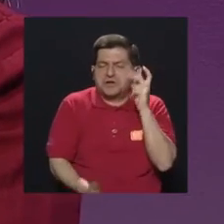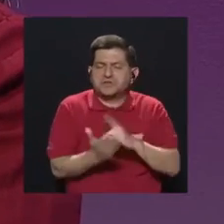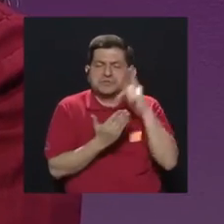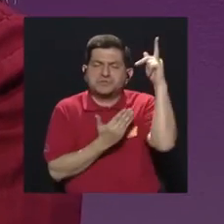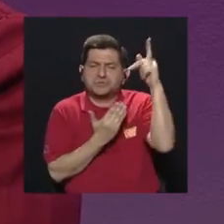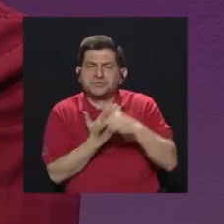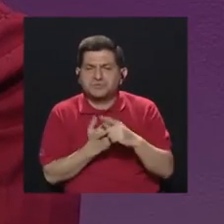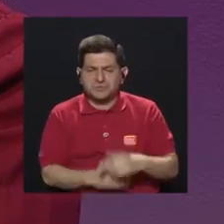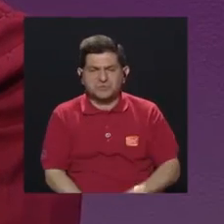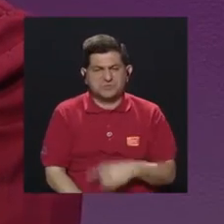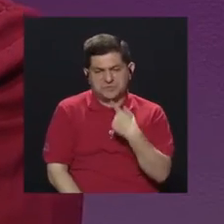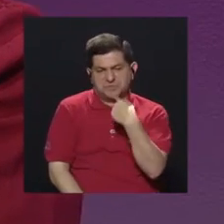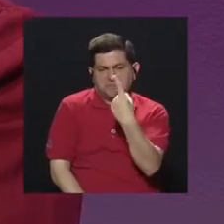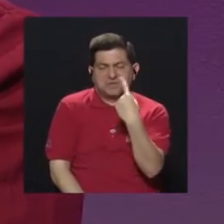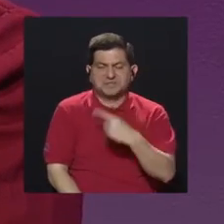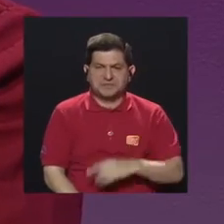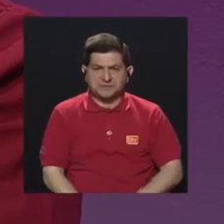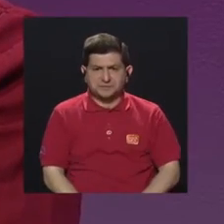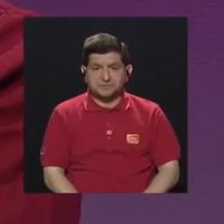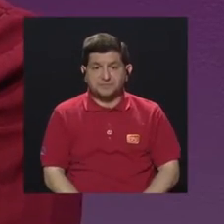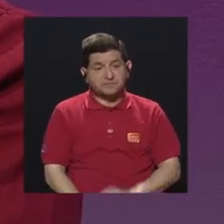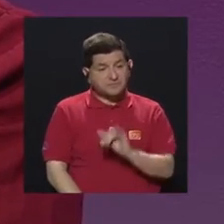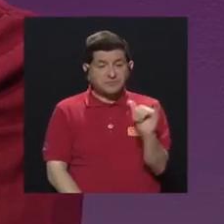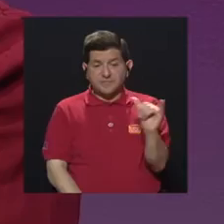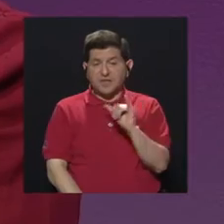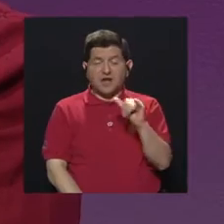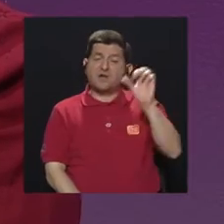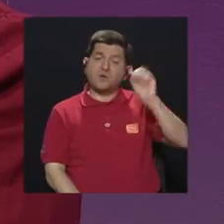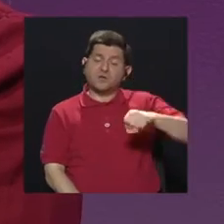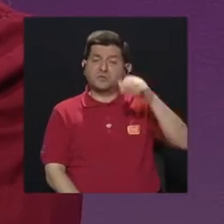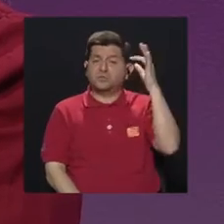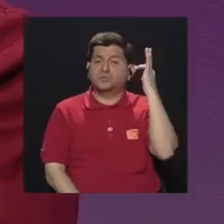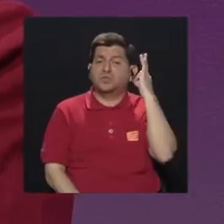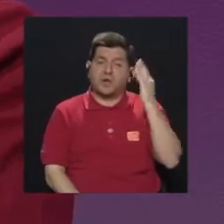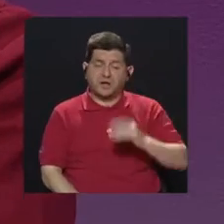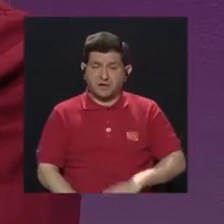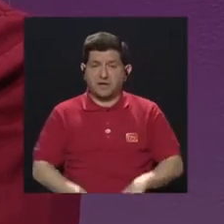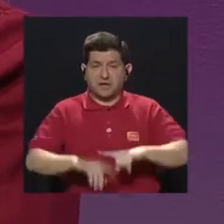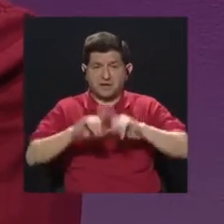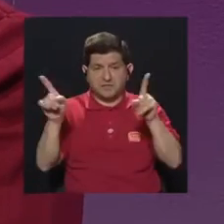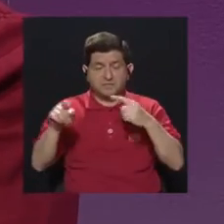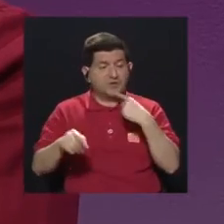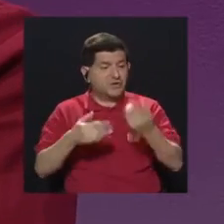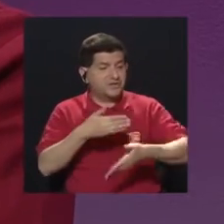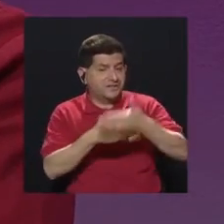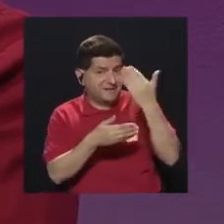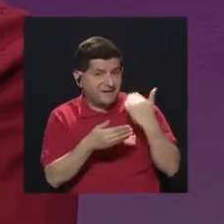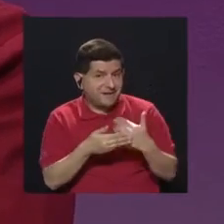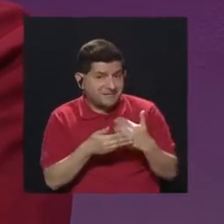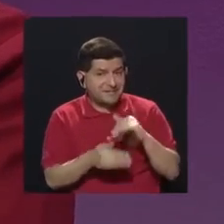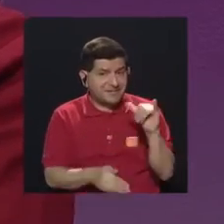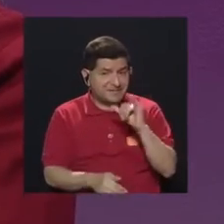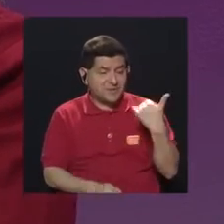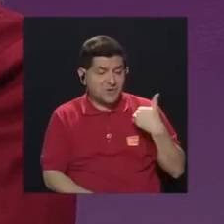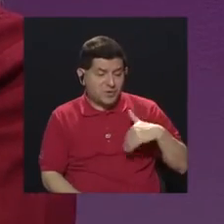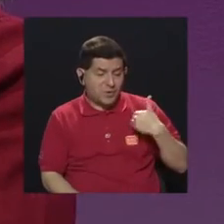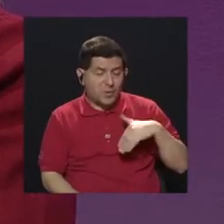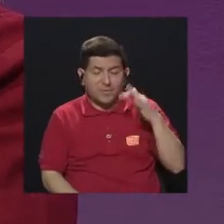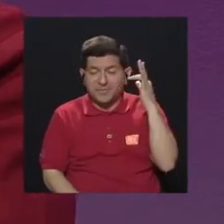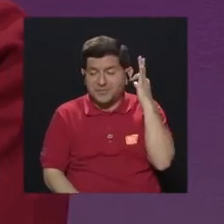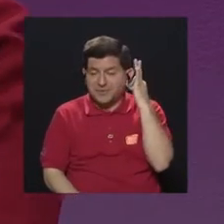programa pues es que también se son las mujeres pero como acabo de decir también son hombres y